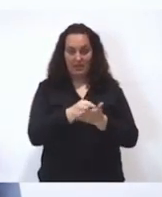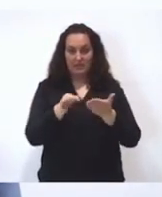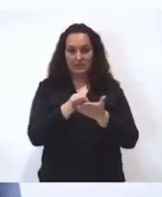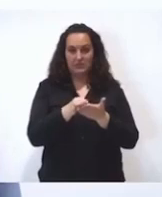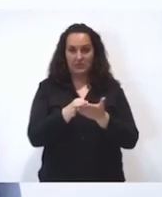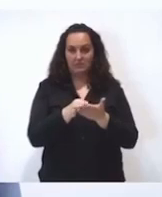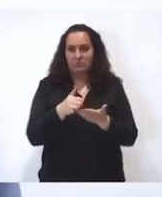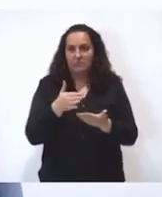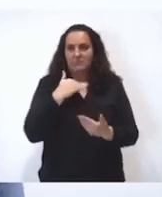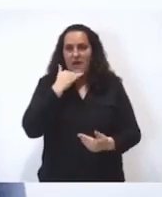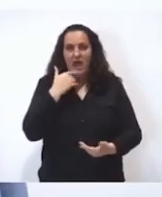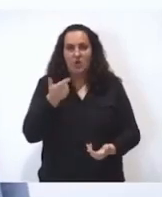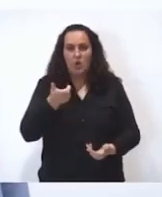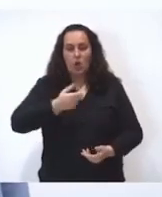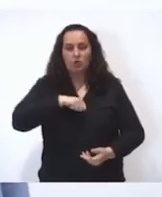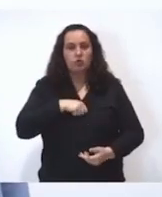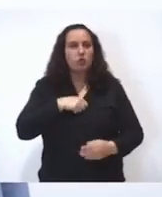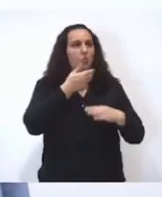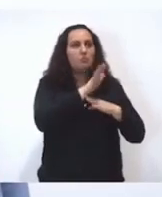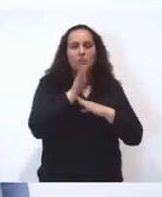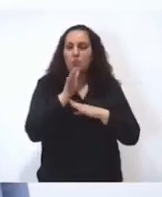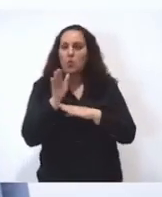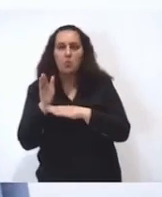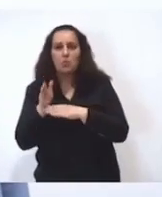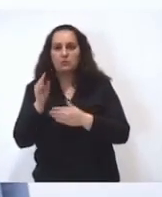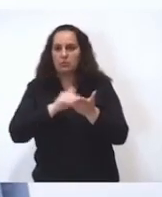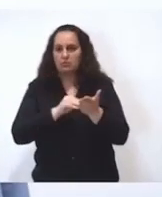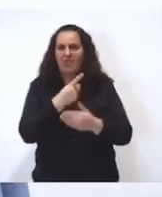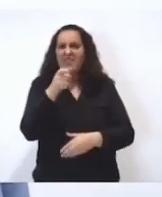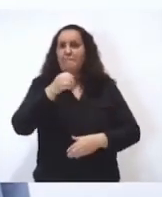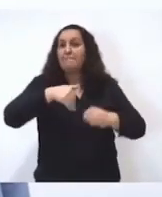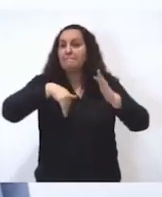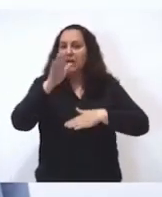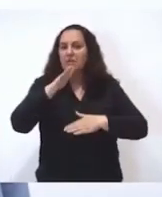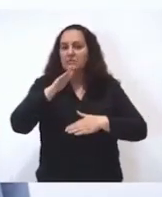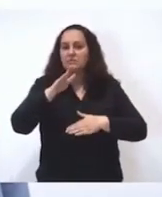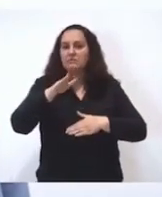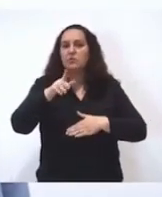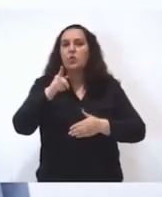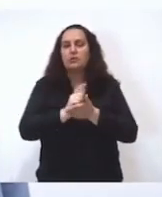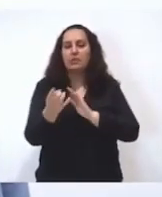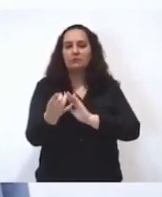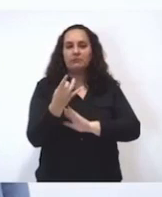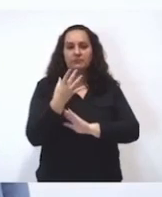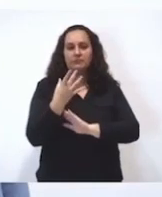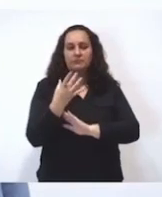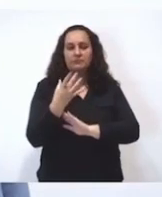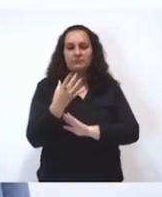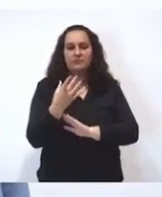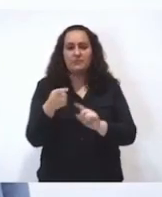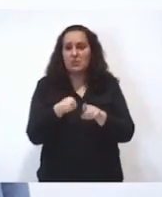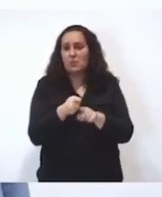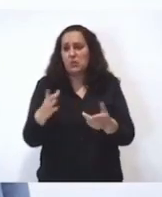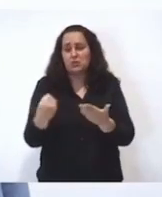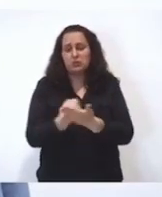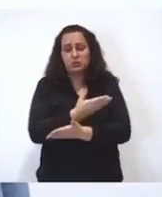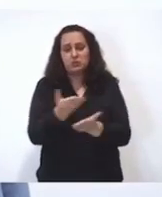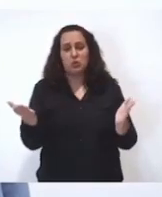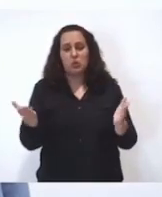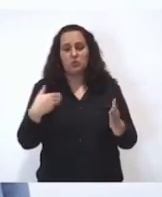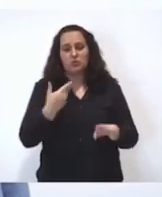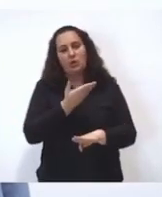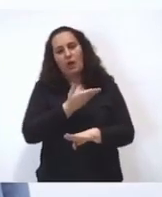en algo en lo que no hemos dejado de presentar propuestas durante este año, más de 100, nos volvieron a dejar fuera, como en todo, al margen.